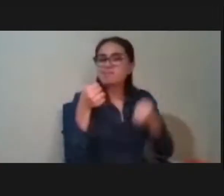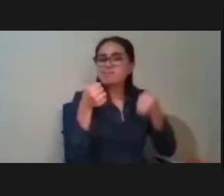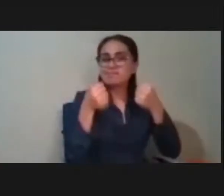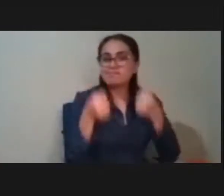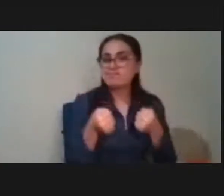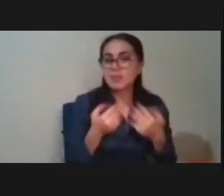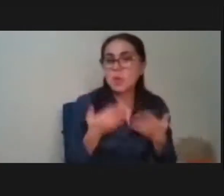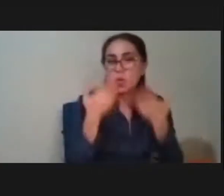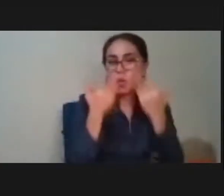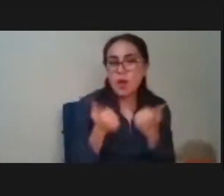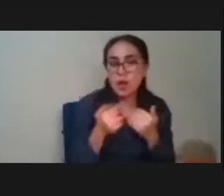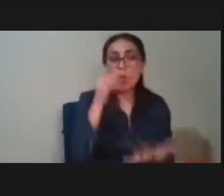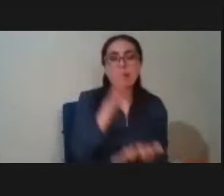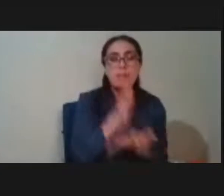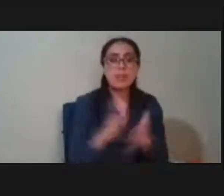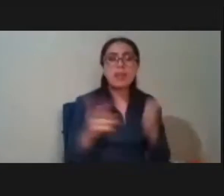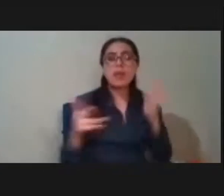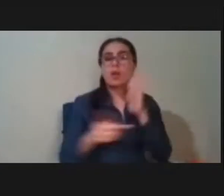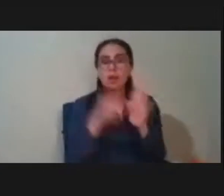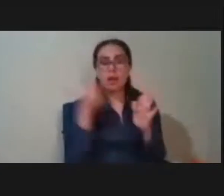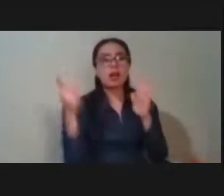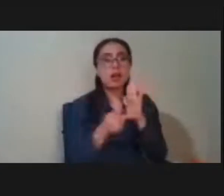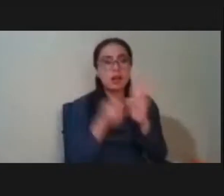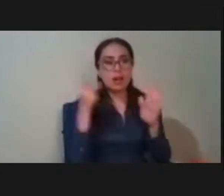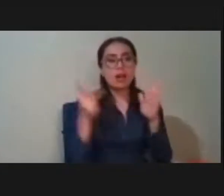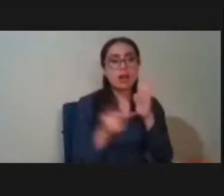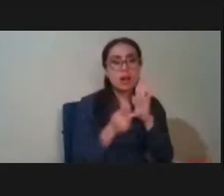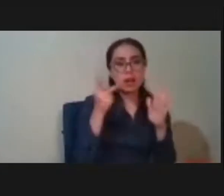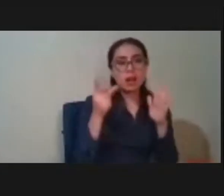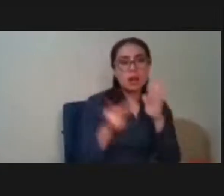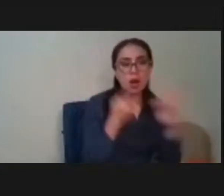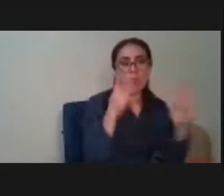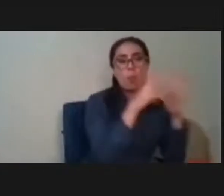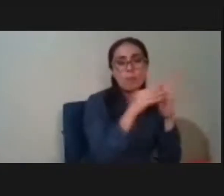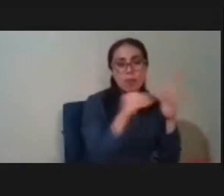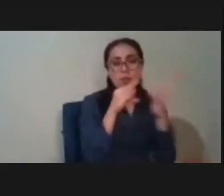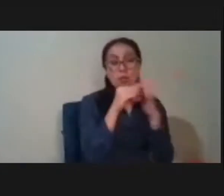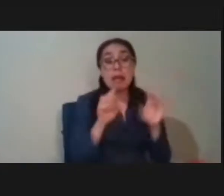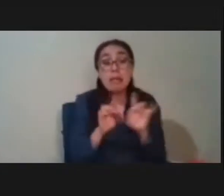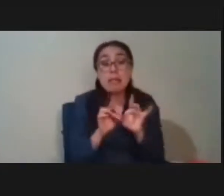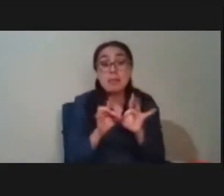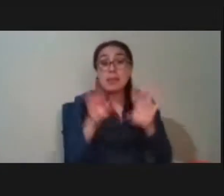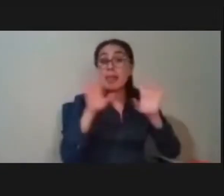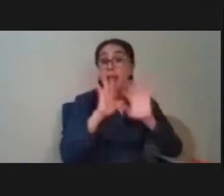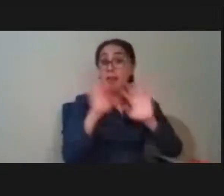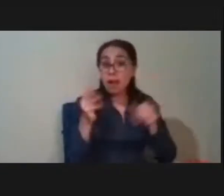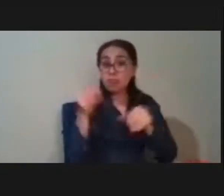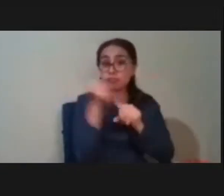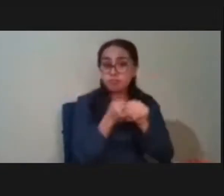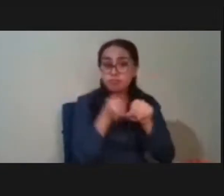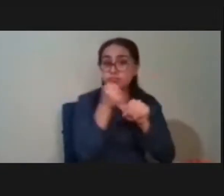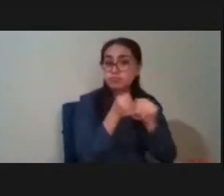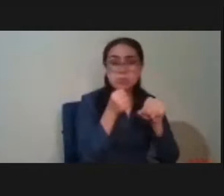Está repitiendo hasta que la repetición continua, mecánica,